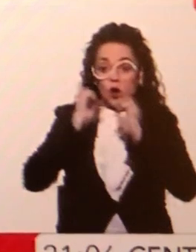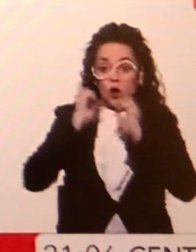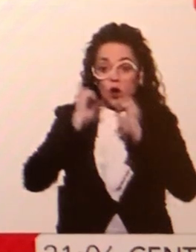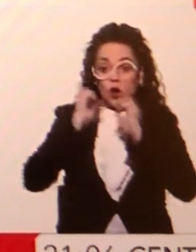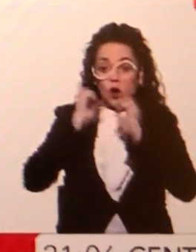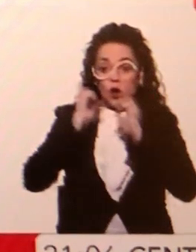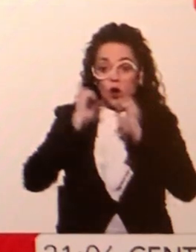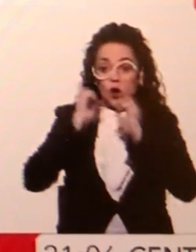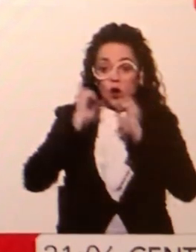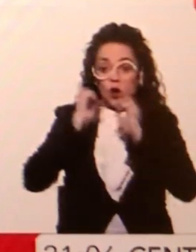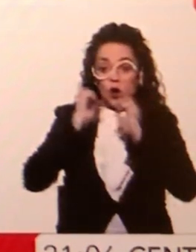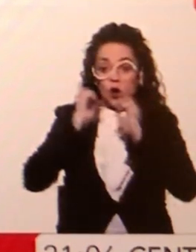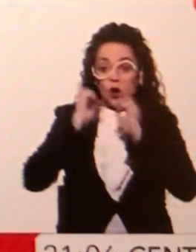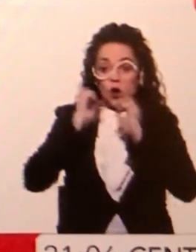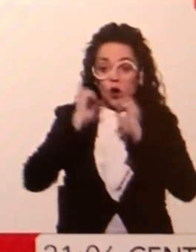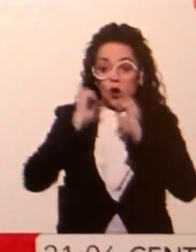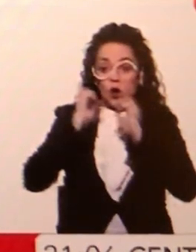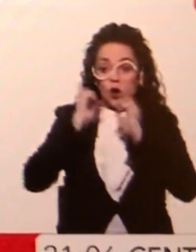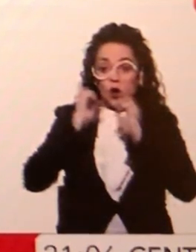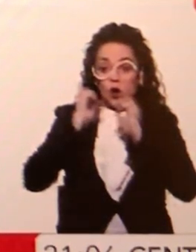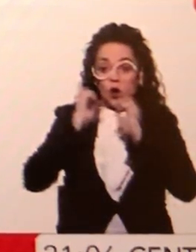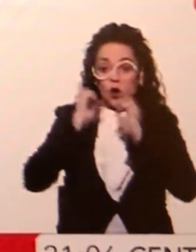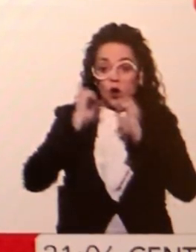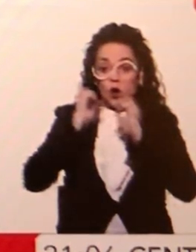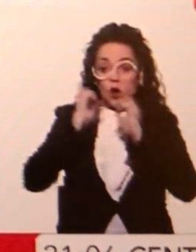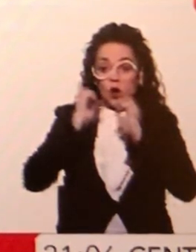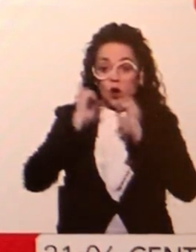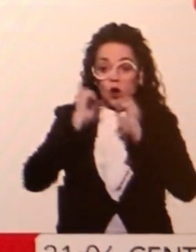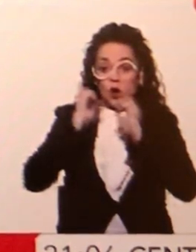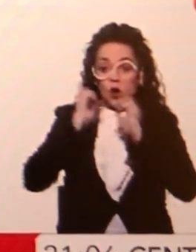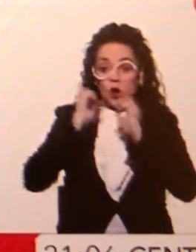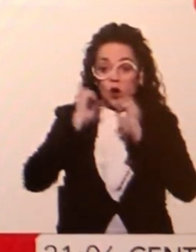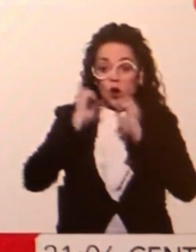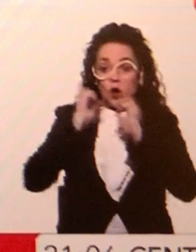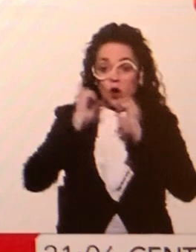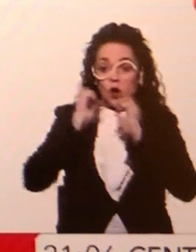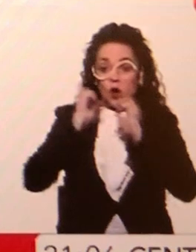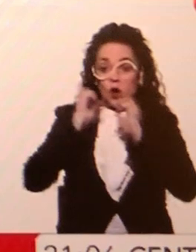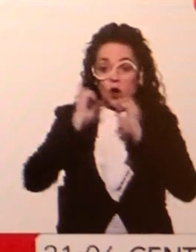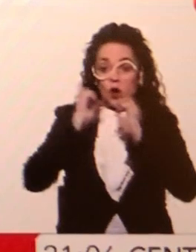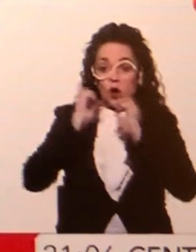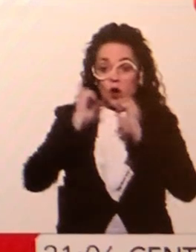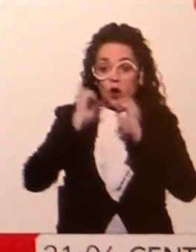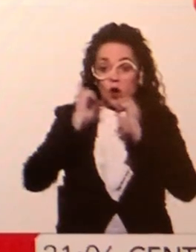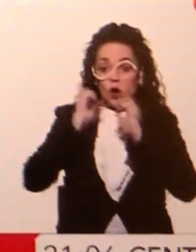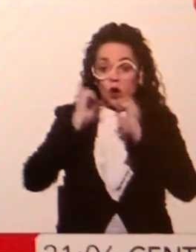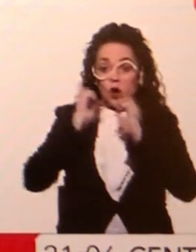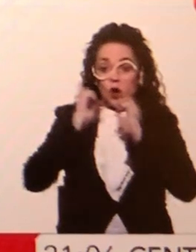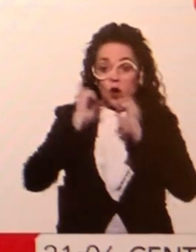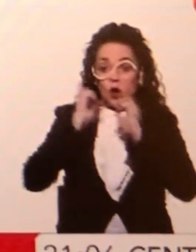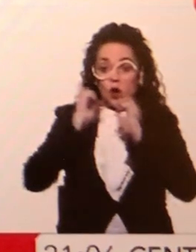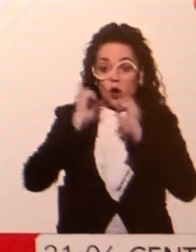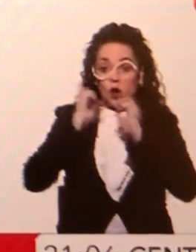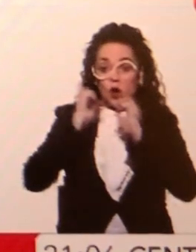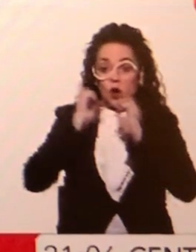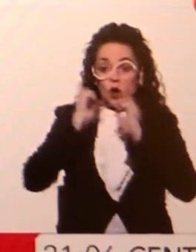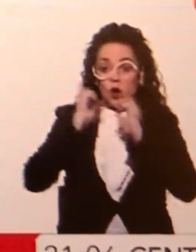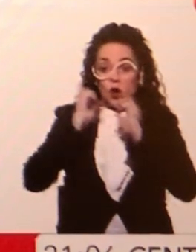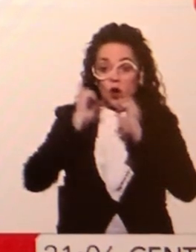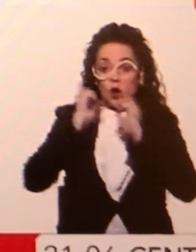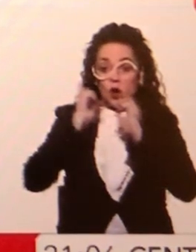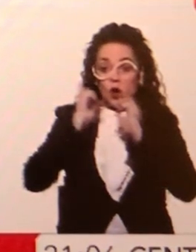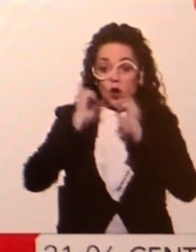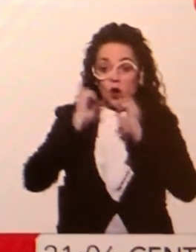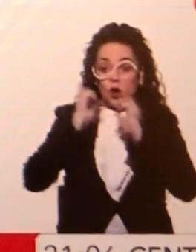moneda se dio un evento pues violento único no se